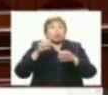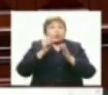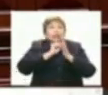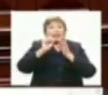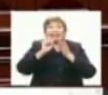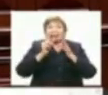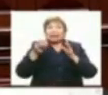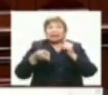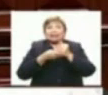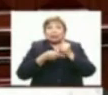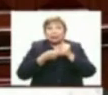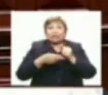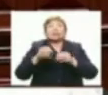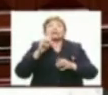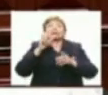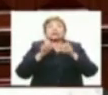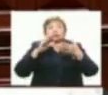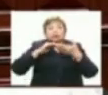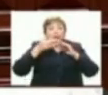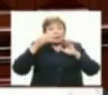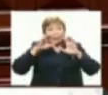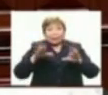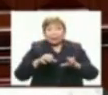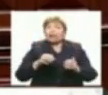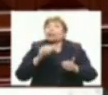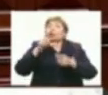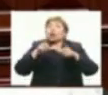Sistema Nacional de Seguridad Ciudadana en los niveles regionales y locales correspondientes.